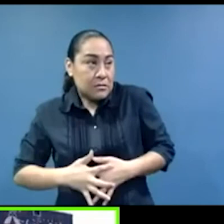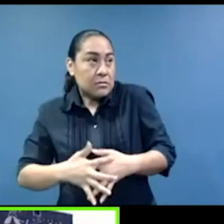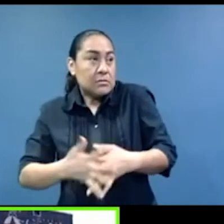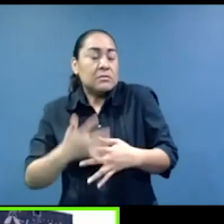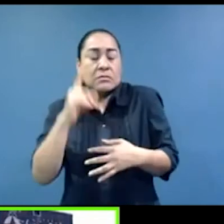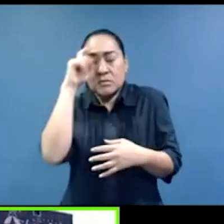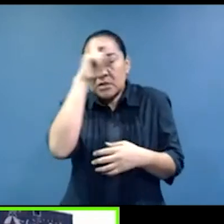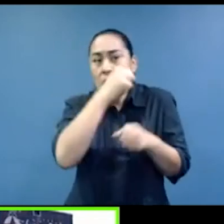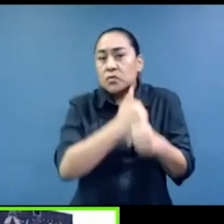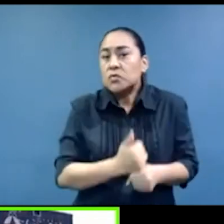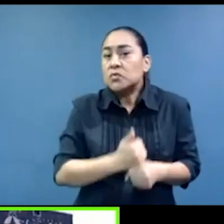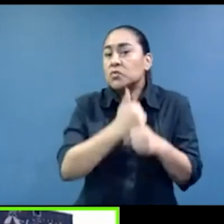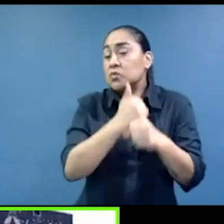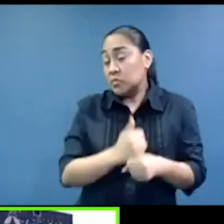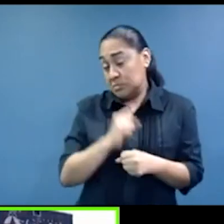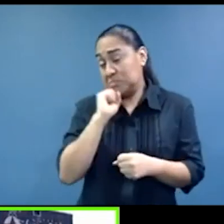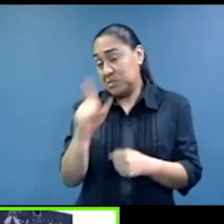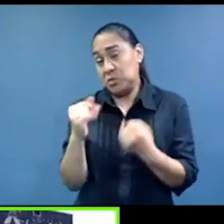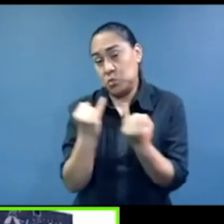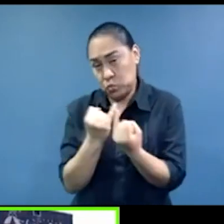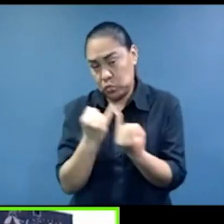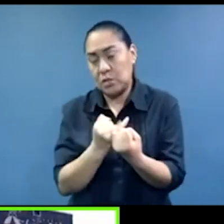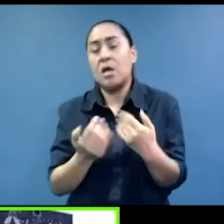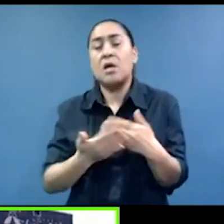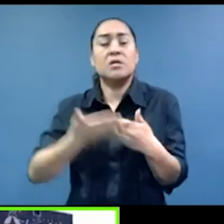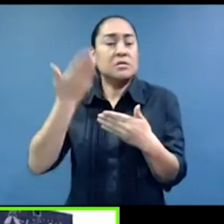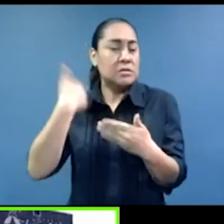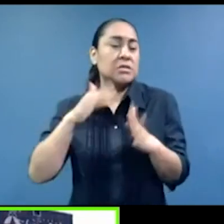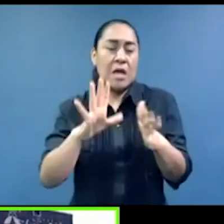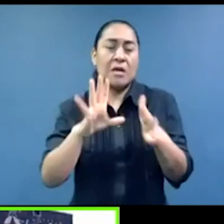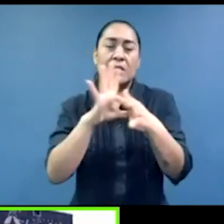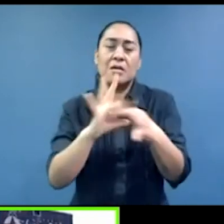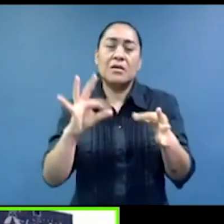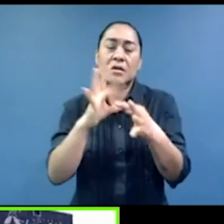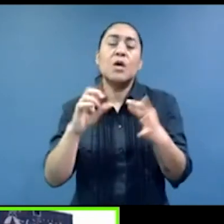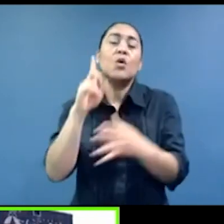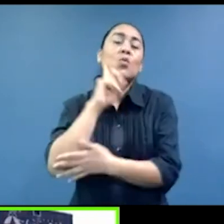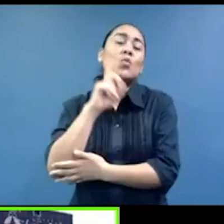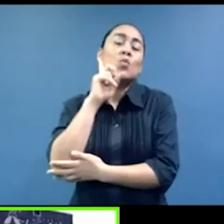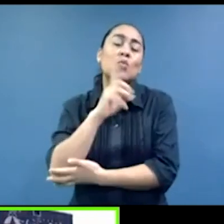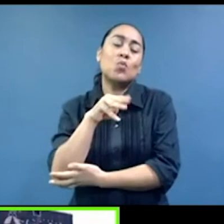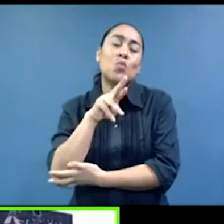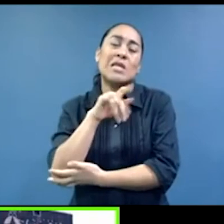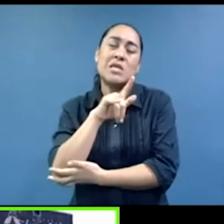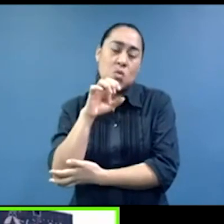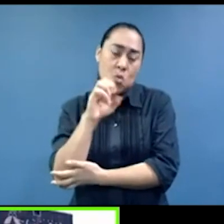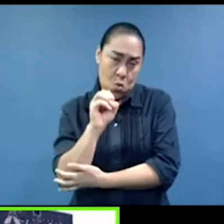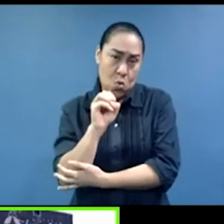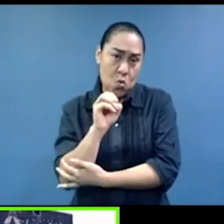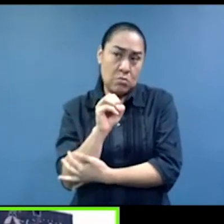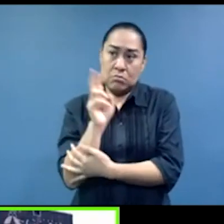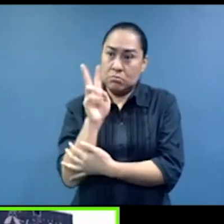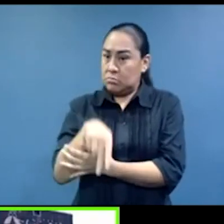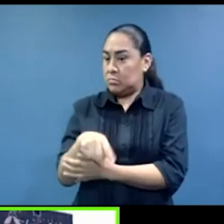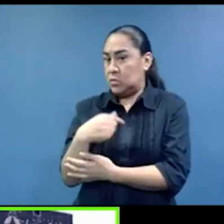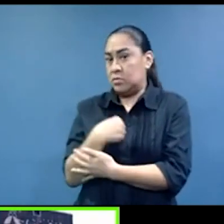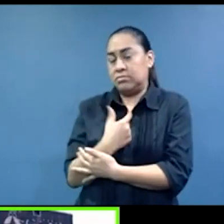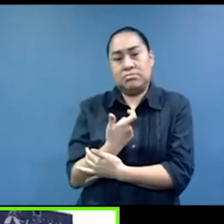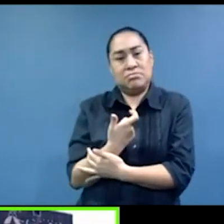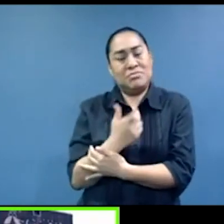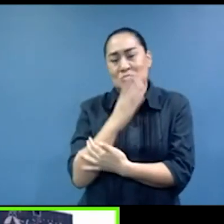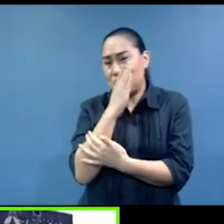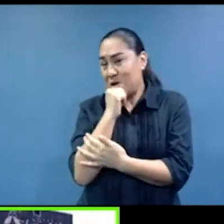padres o madres. Y eso lo expusieron en el caso de Artavia Murillo, ¿no? No tenían los recursos económicos que otras personas sí podrían